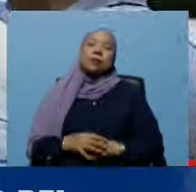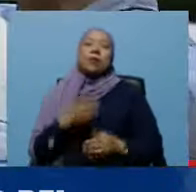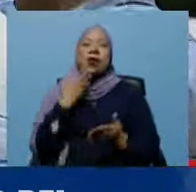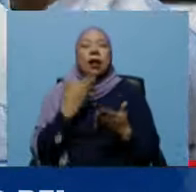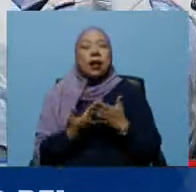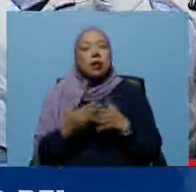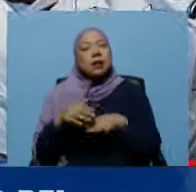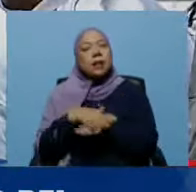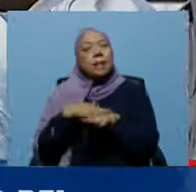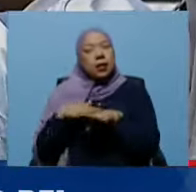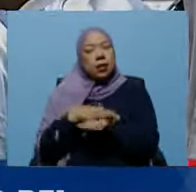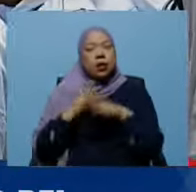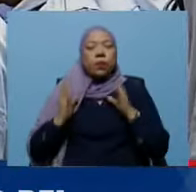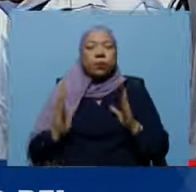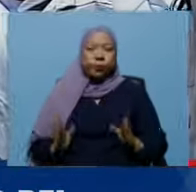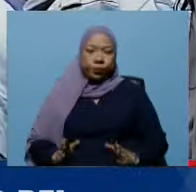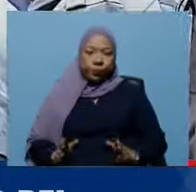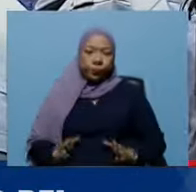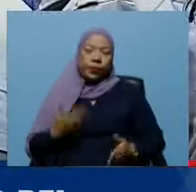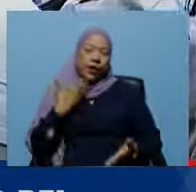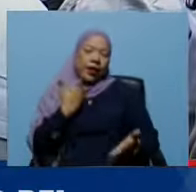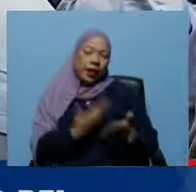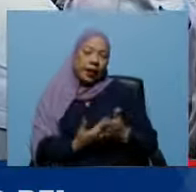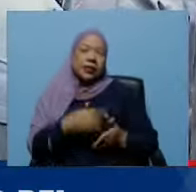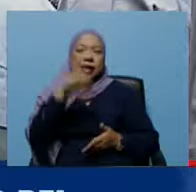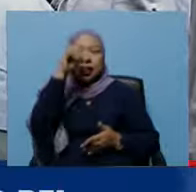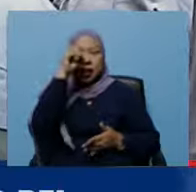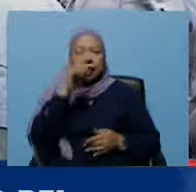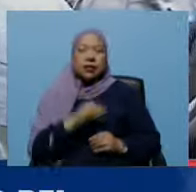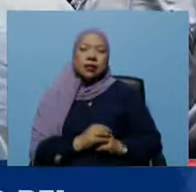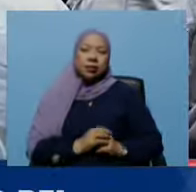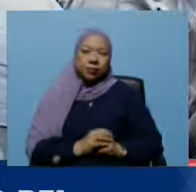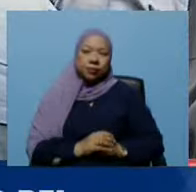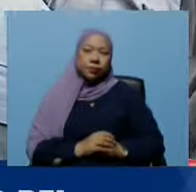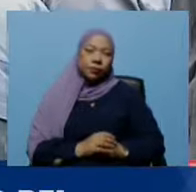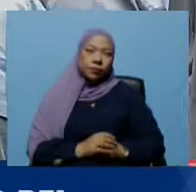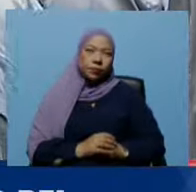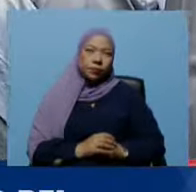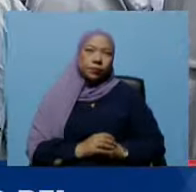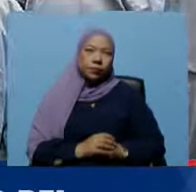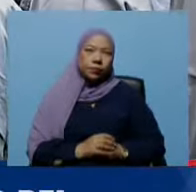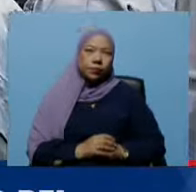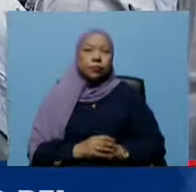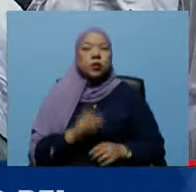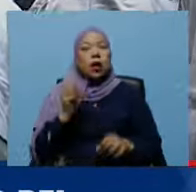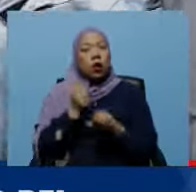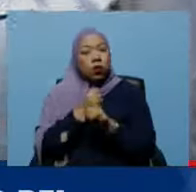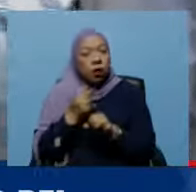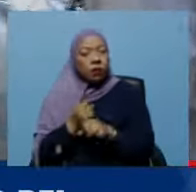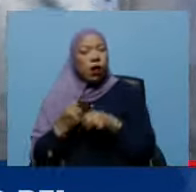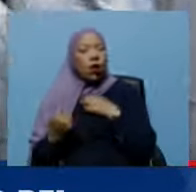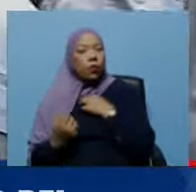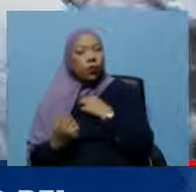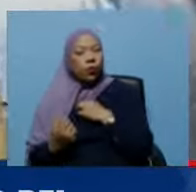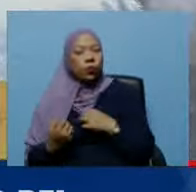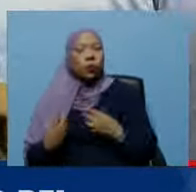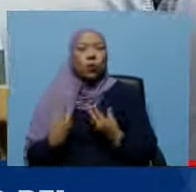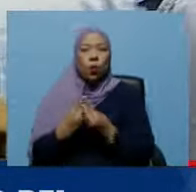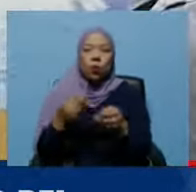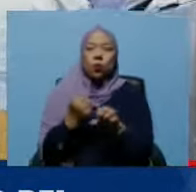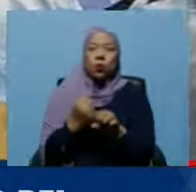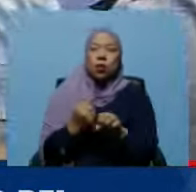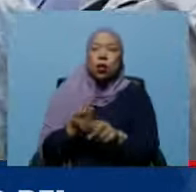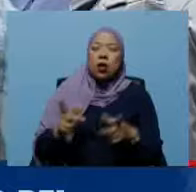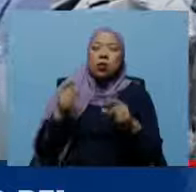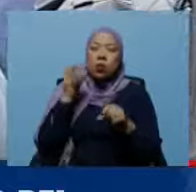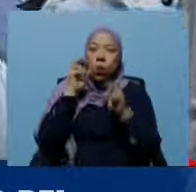ministro, señora vicepresidenta ejecutiva. Gracias por estar presente con los trabajadores, gracias a mi comandante en jefe, que nos